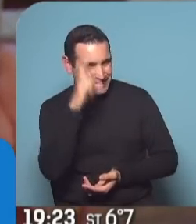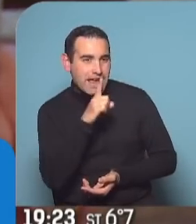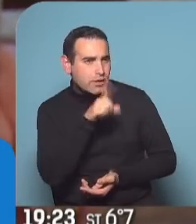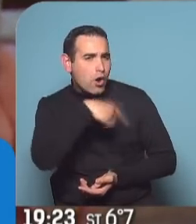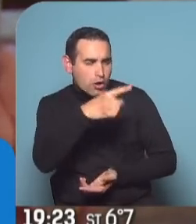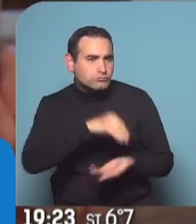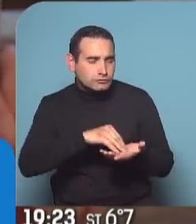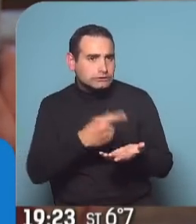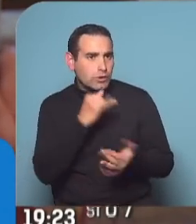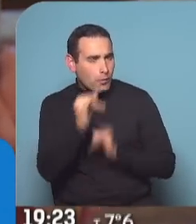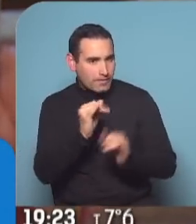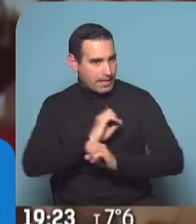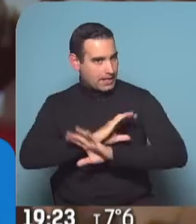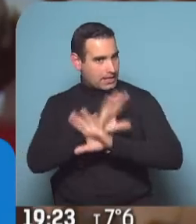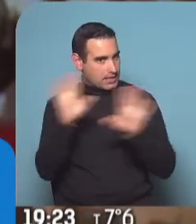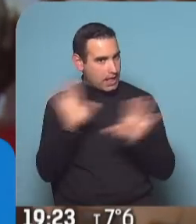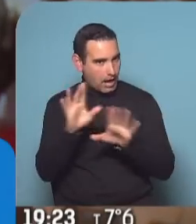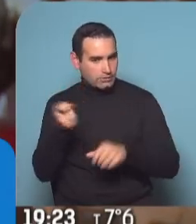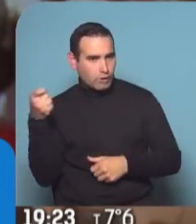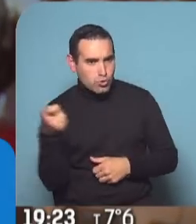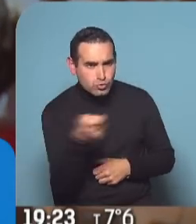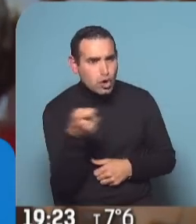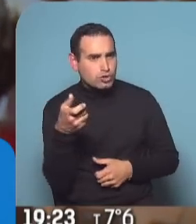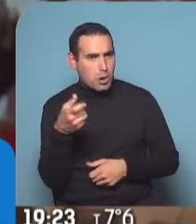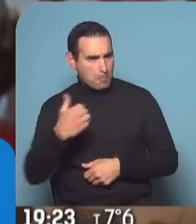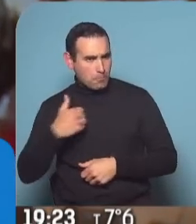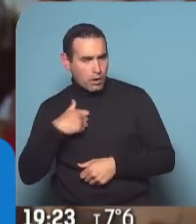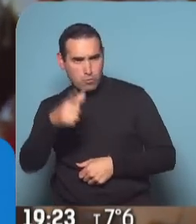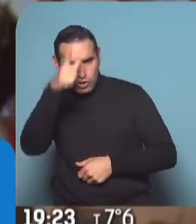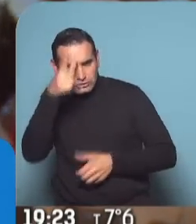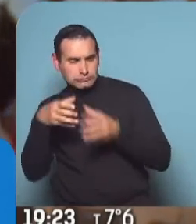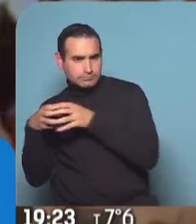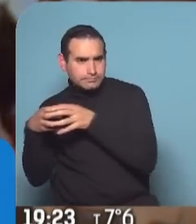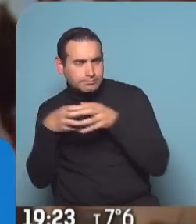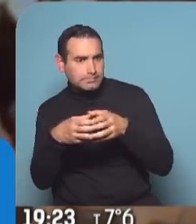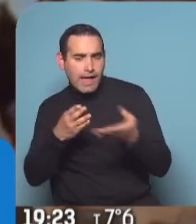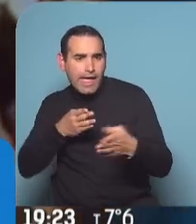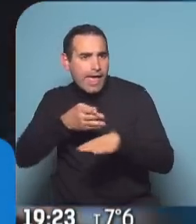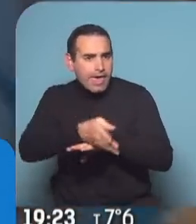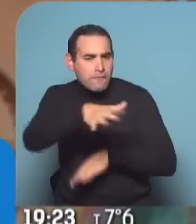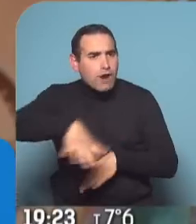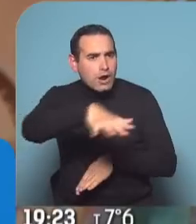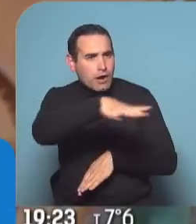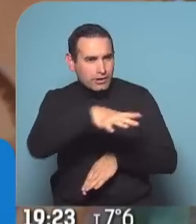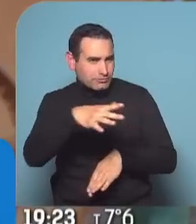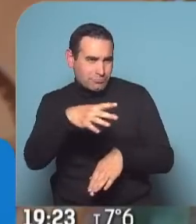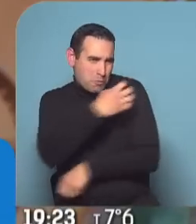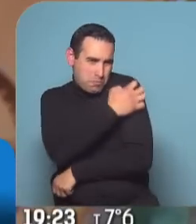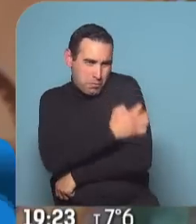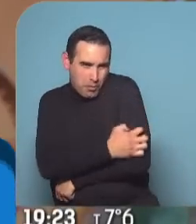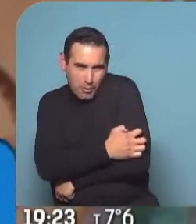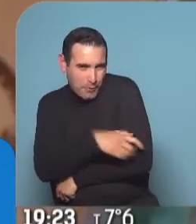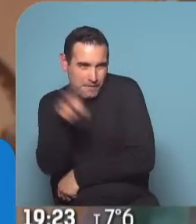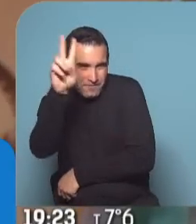de claras ejecuciones extrajudiciales. Son operativos policiales que ingresan en los barrios, que son las zonas más pobres